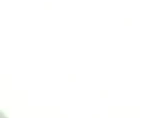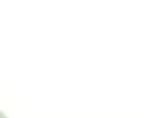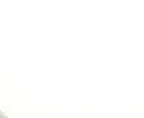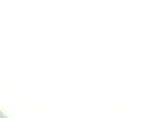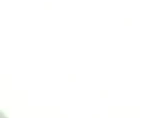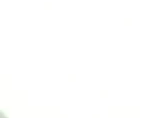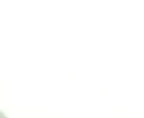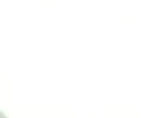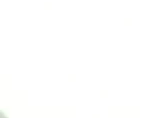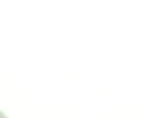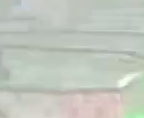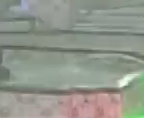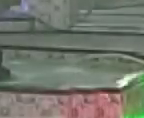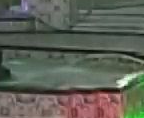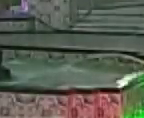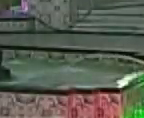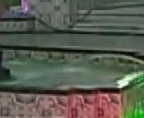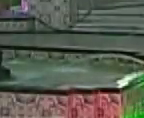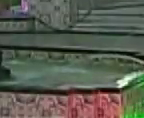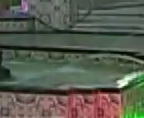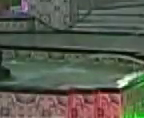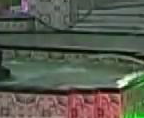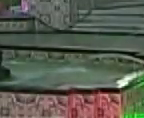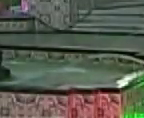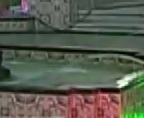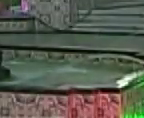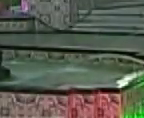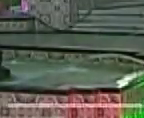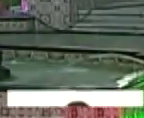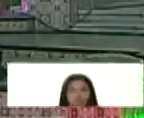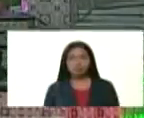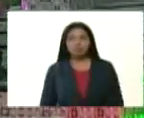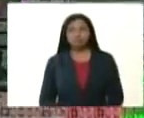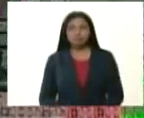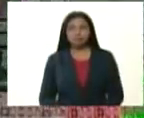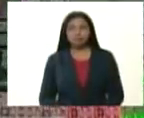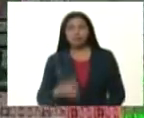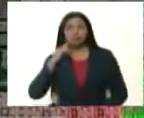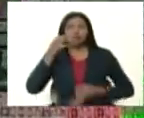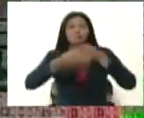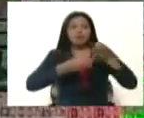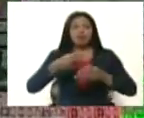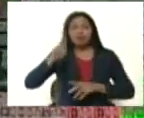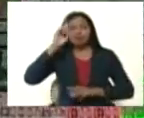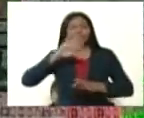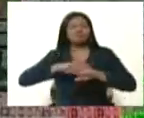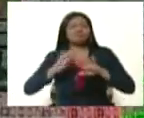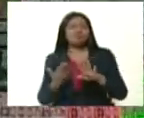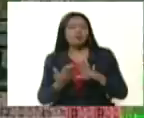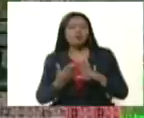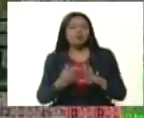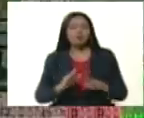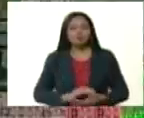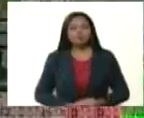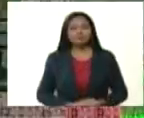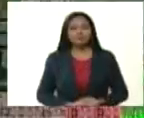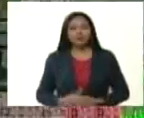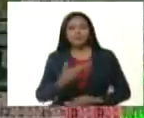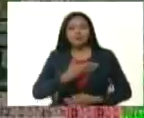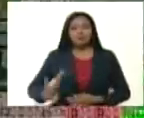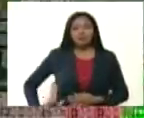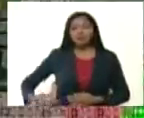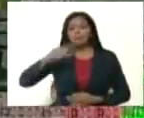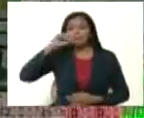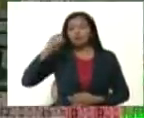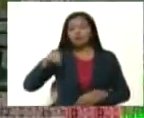estos casos y además hacer un comentario que explica la razón por la cual el presidente